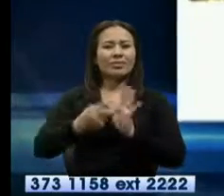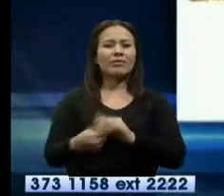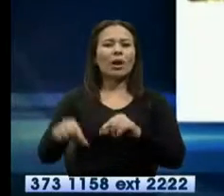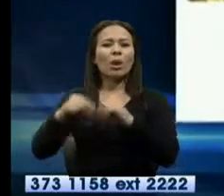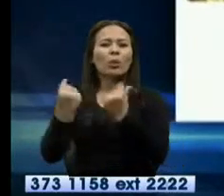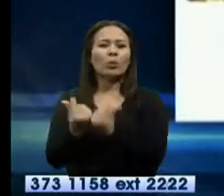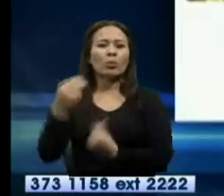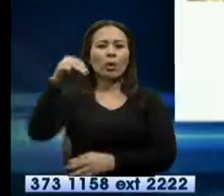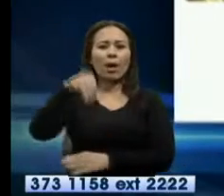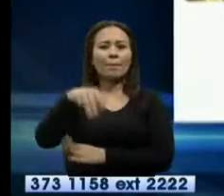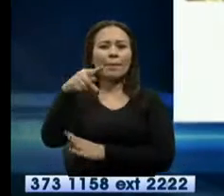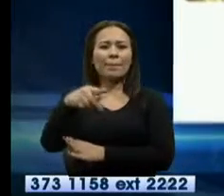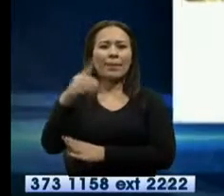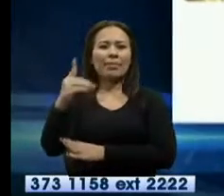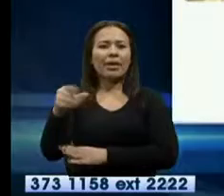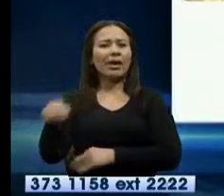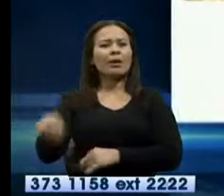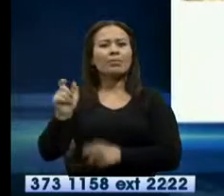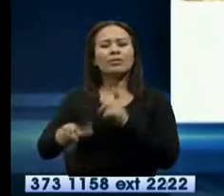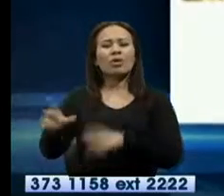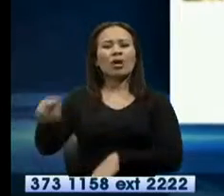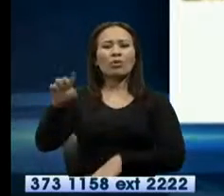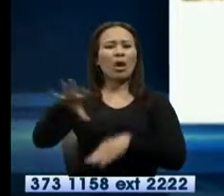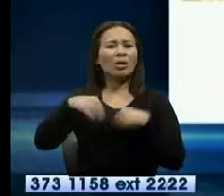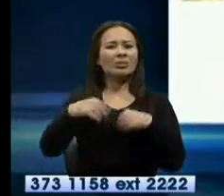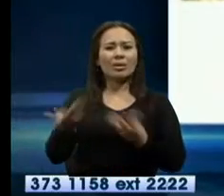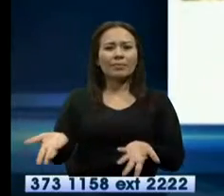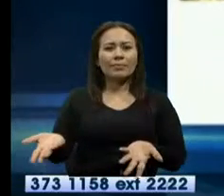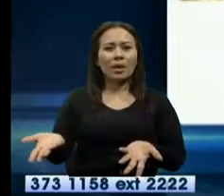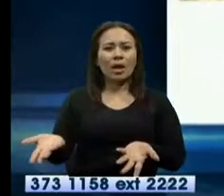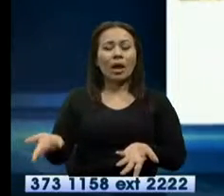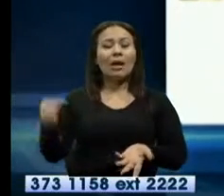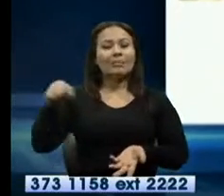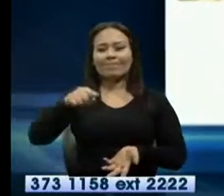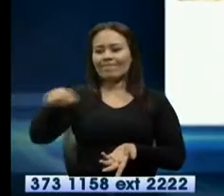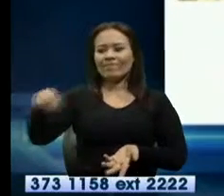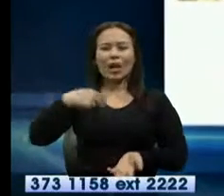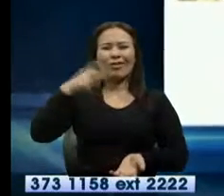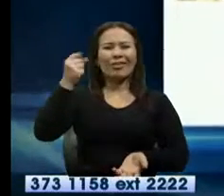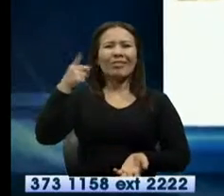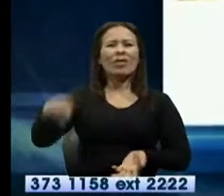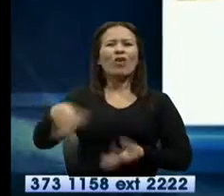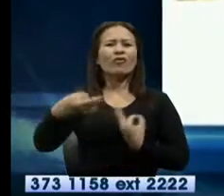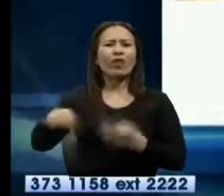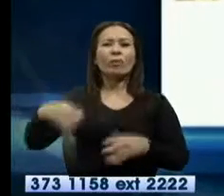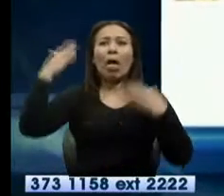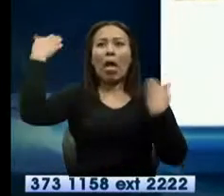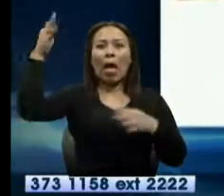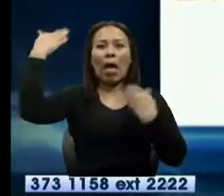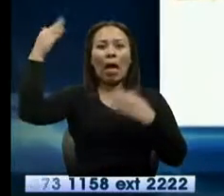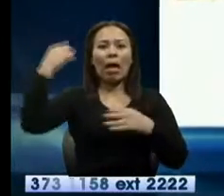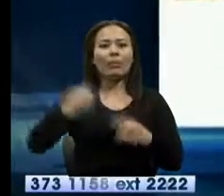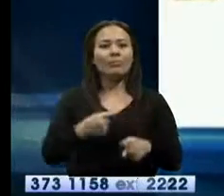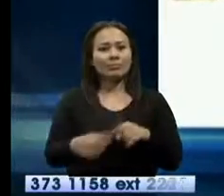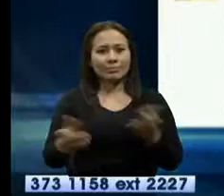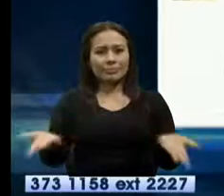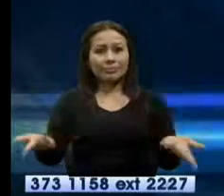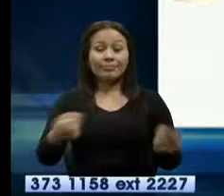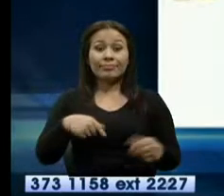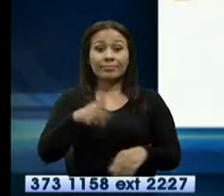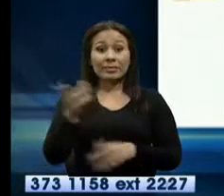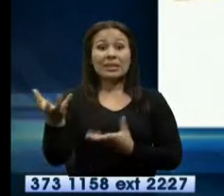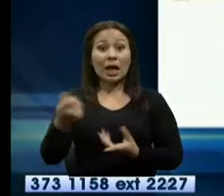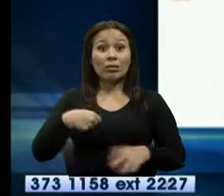últimos estertores, junto a los politiqueros de siempre. No entienden otra forma de hacer política en su genial estrategia de